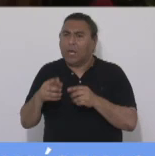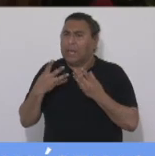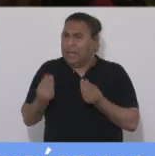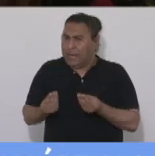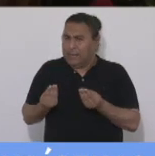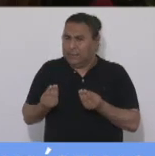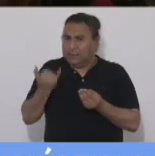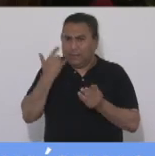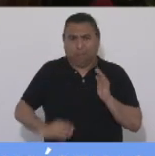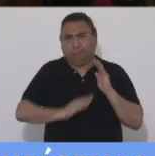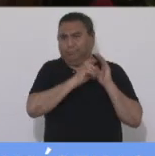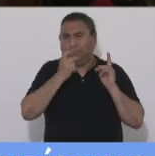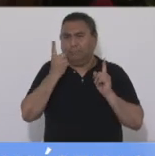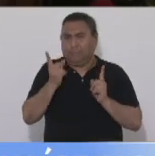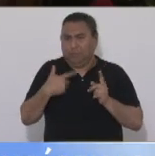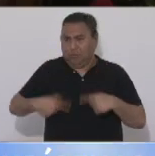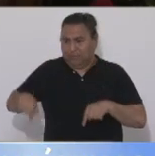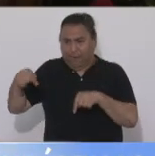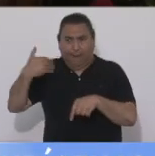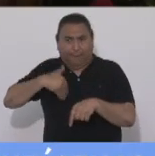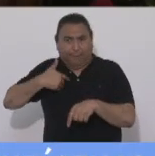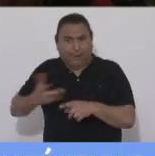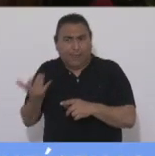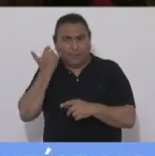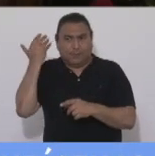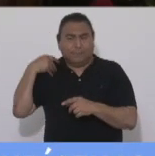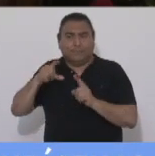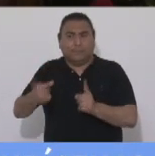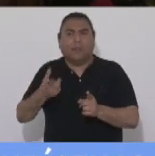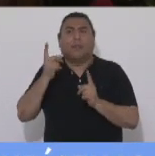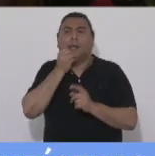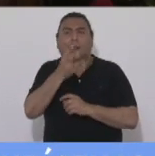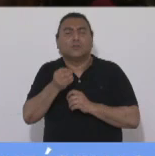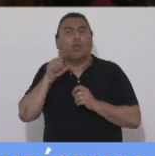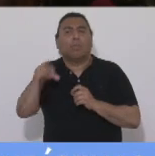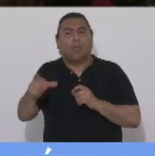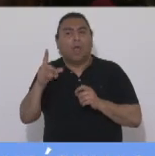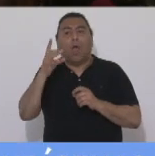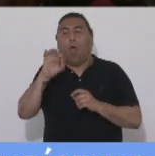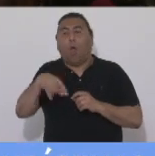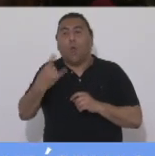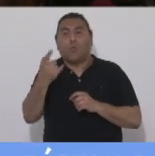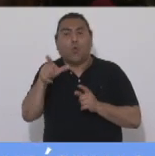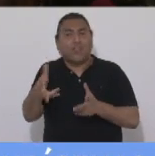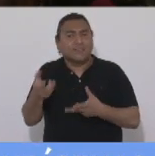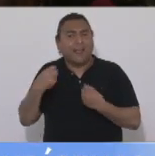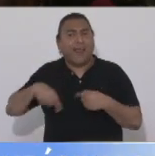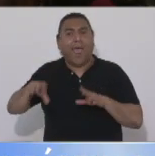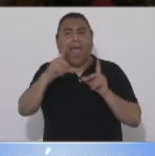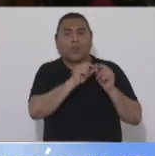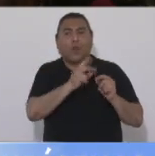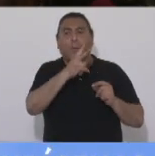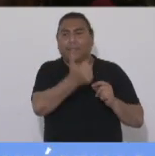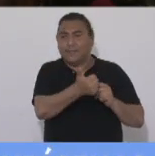la materia que rige nuestro país. La Declaración de las Naciones Unidas sobre el Derecho de los Pueblos Indígenas dice en su artículo